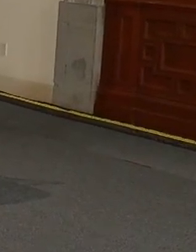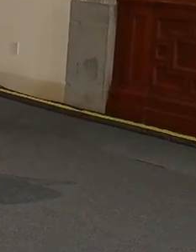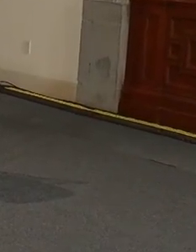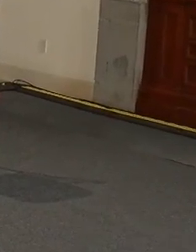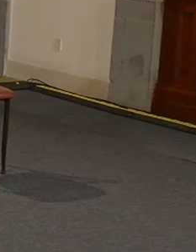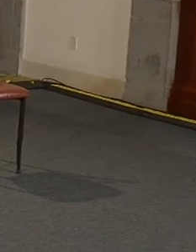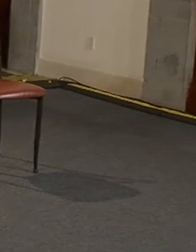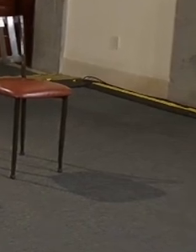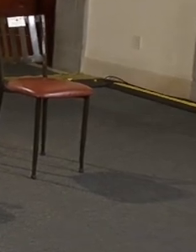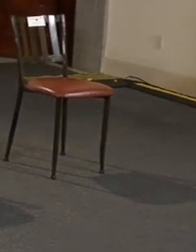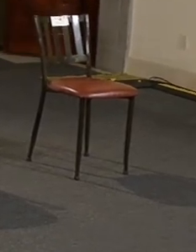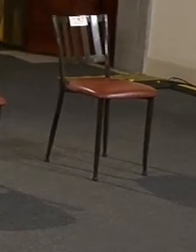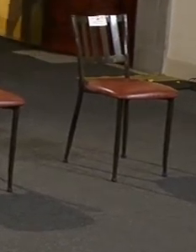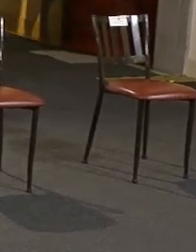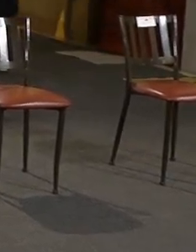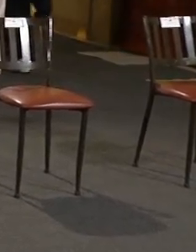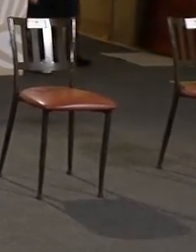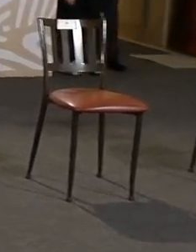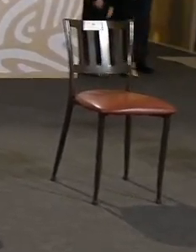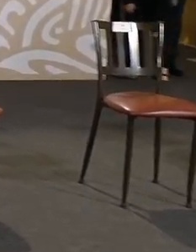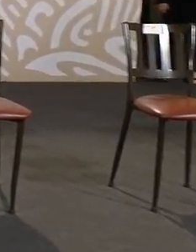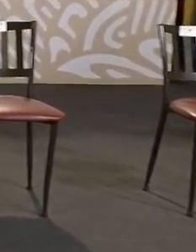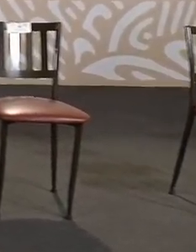Buenos días.